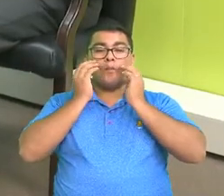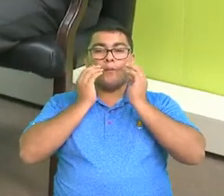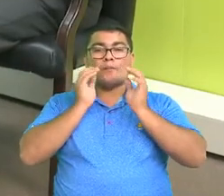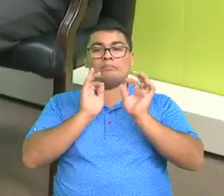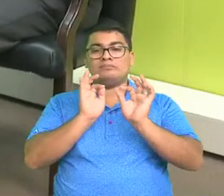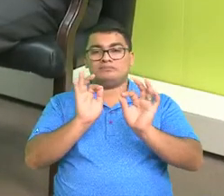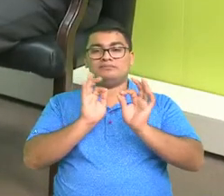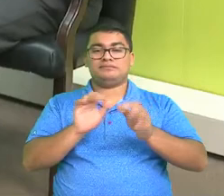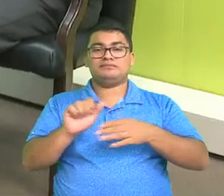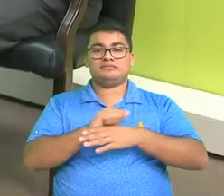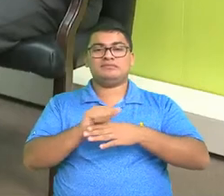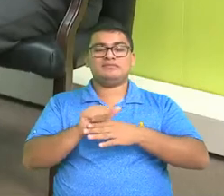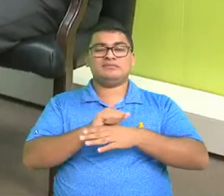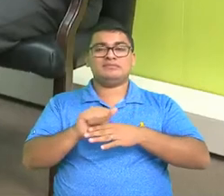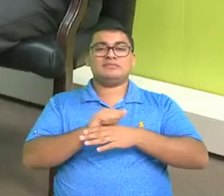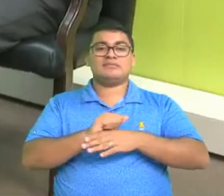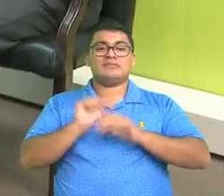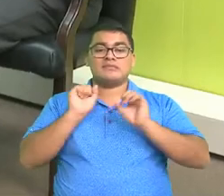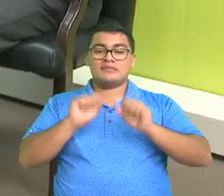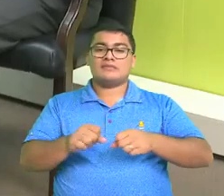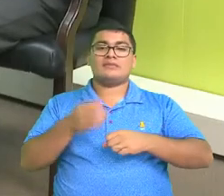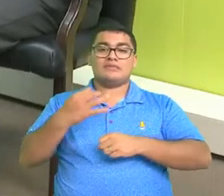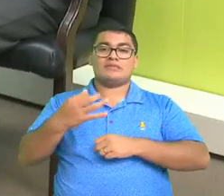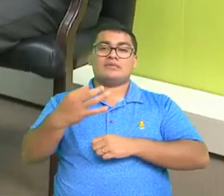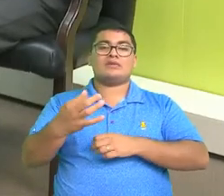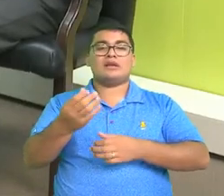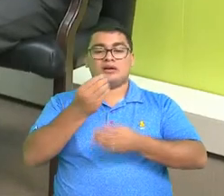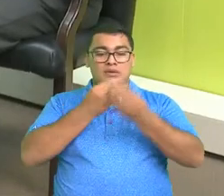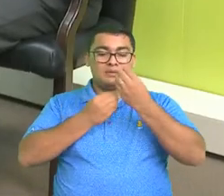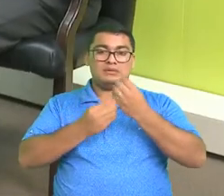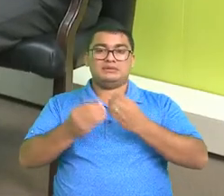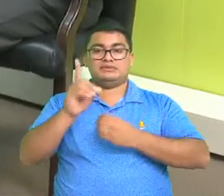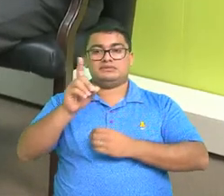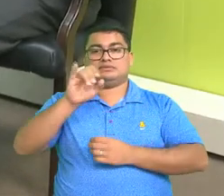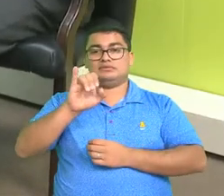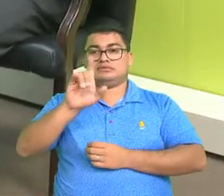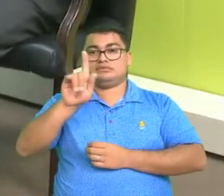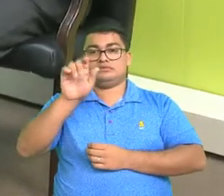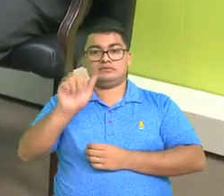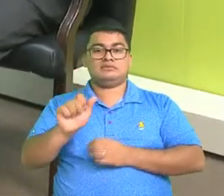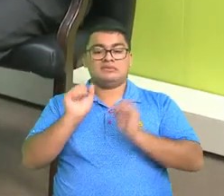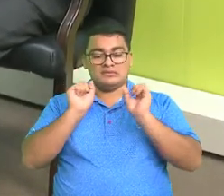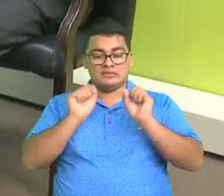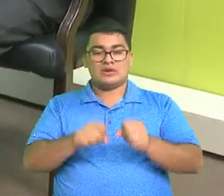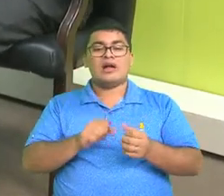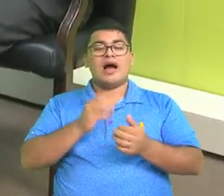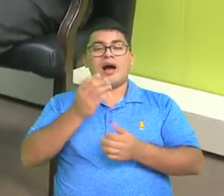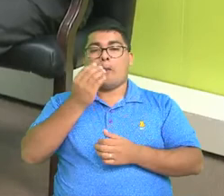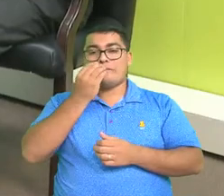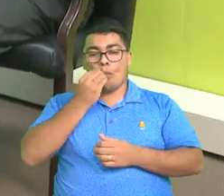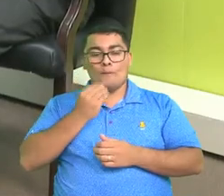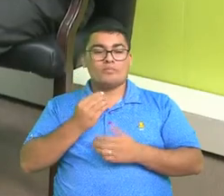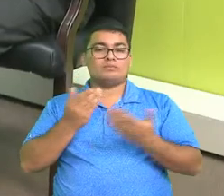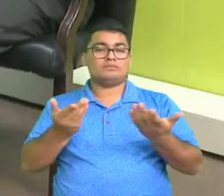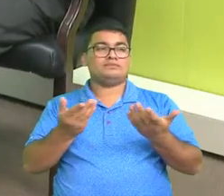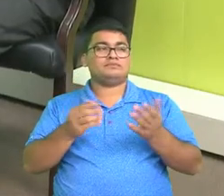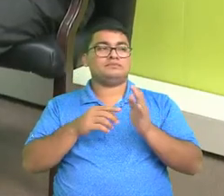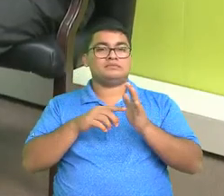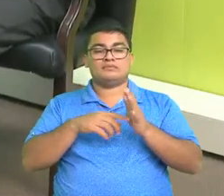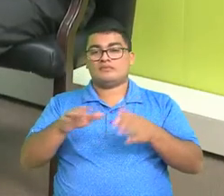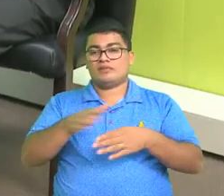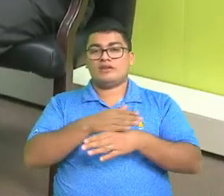el ejercicio, para entrenarlo para que coman una dieta blanda, poder masticar. No es lo mismo entonces un